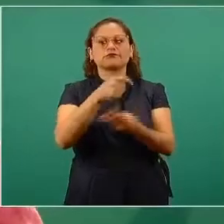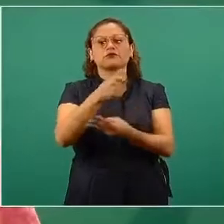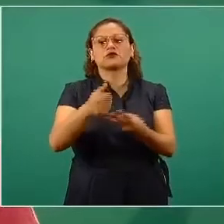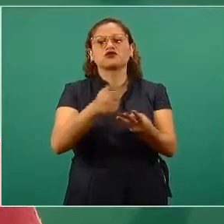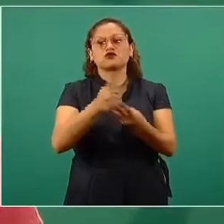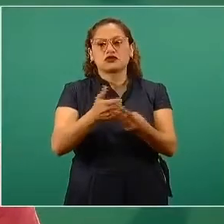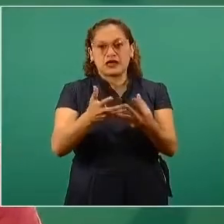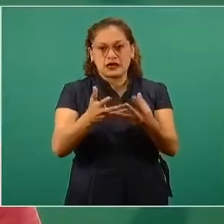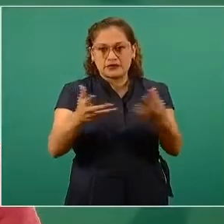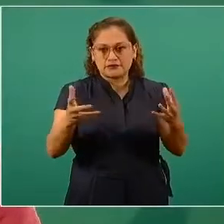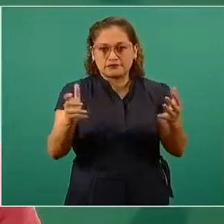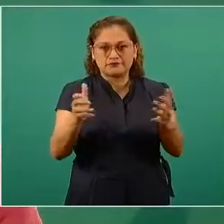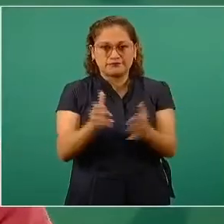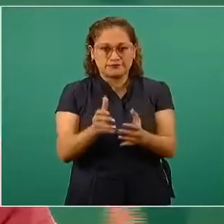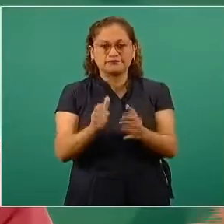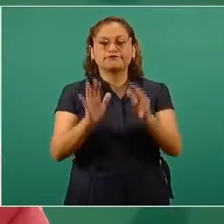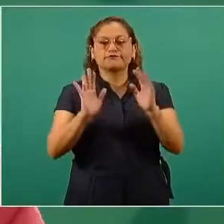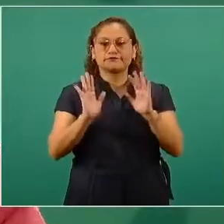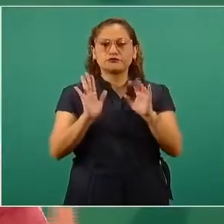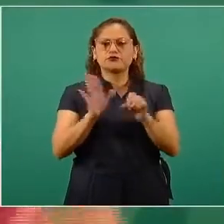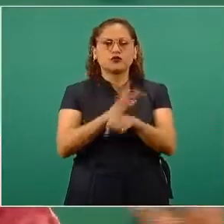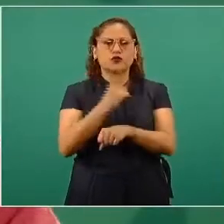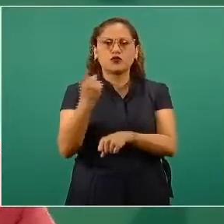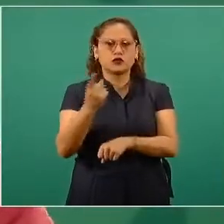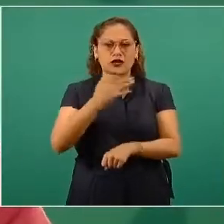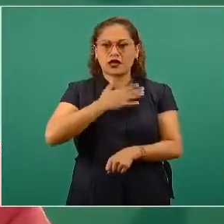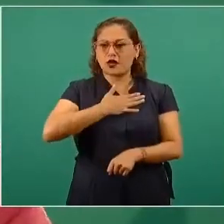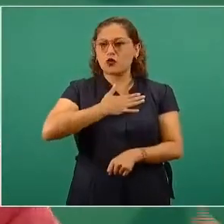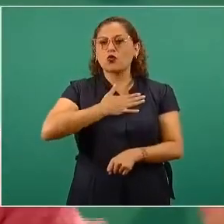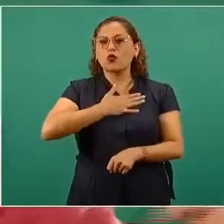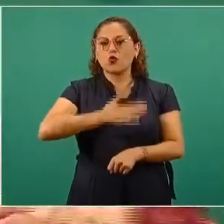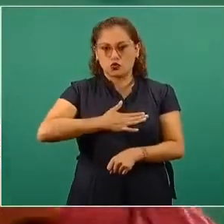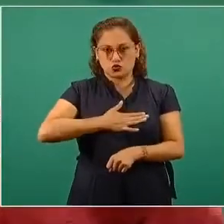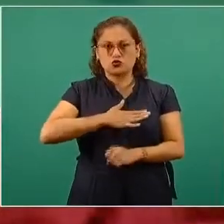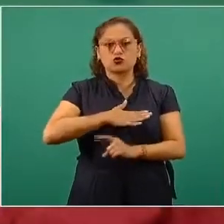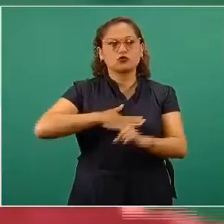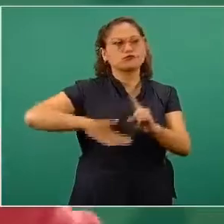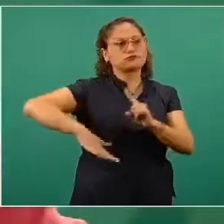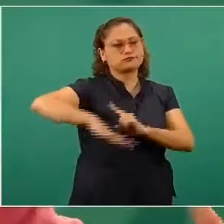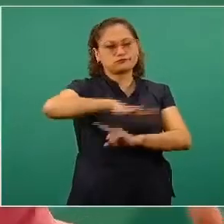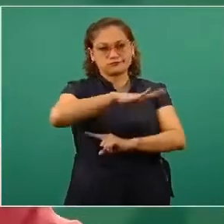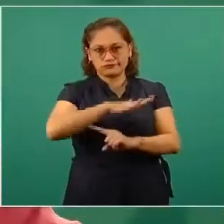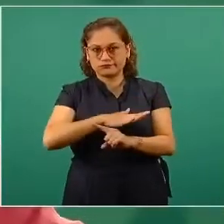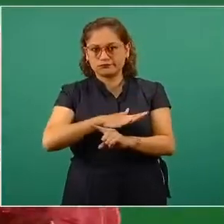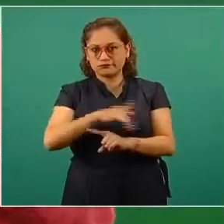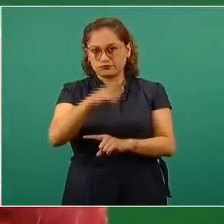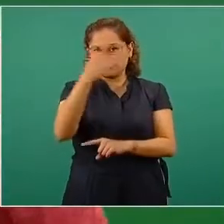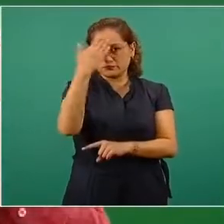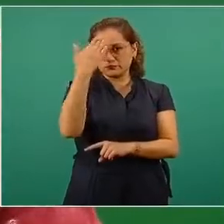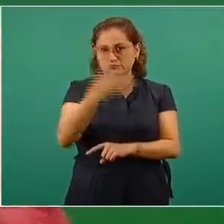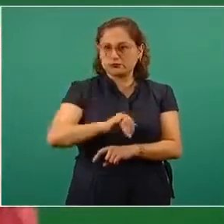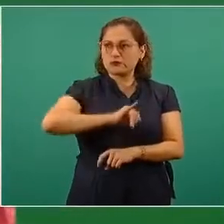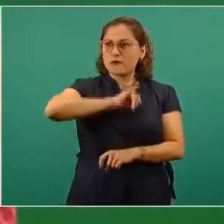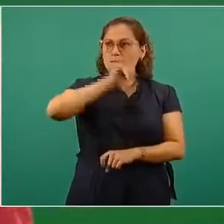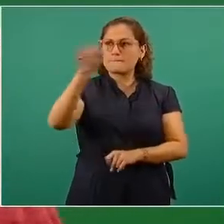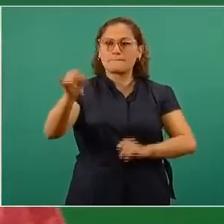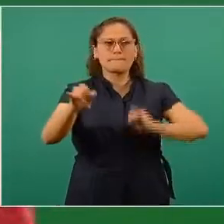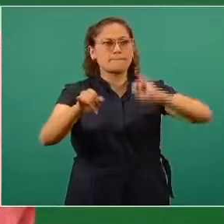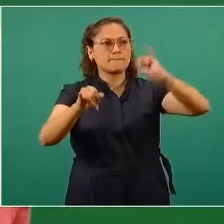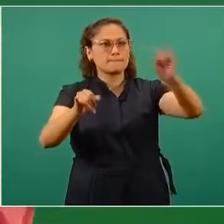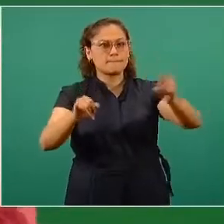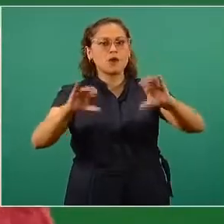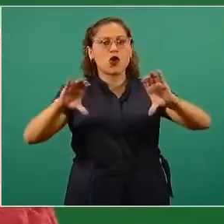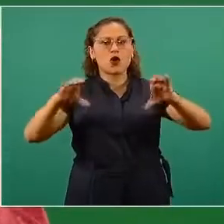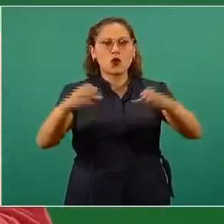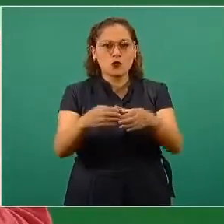criterio fundamental que es la equidad social, la justicia social. En las zonas rurales apartadas, históricamente